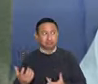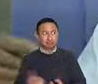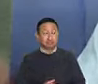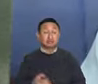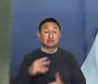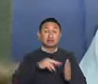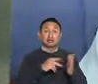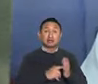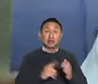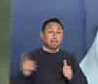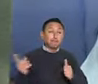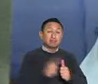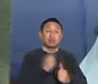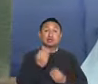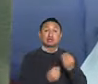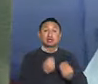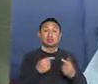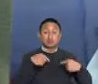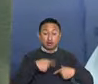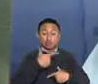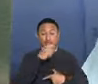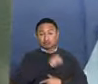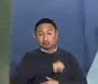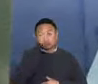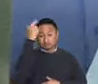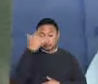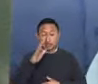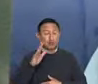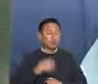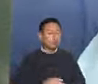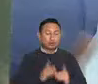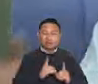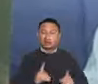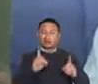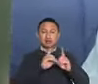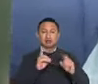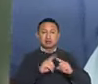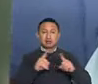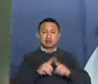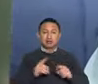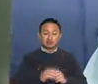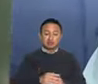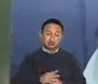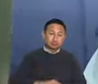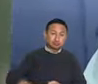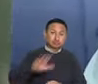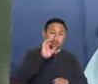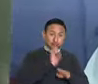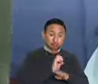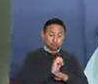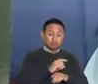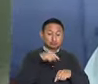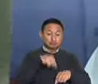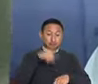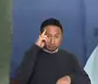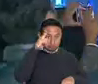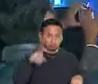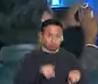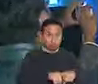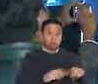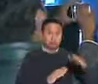que lo primero que debemos hacer después de los resultados, sea cual fueran estos en los distintos rincones del país, es una cruzada por la